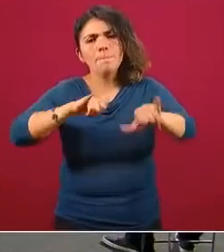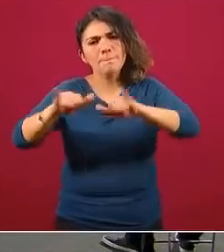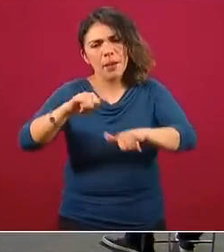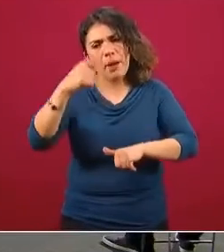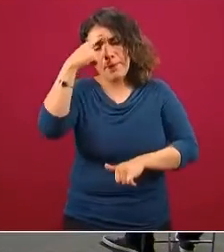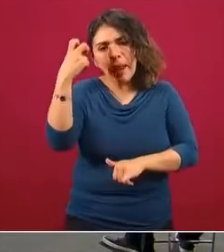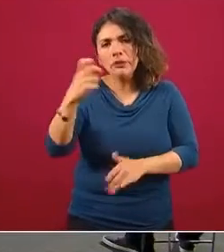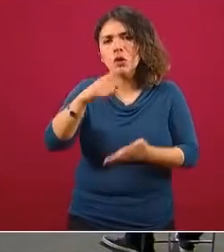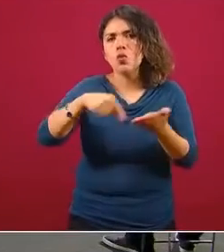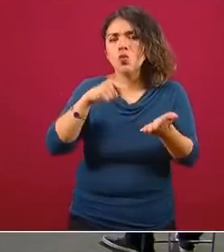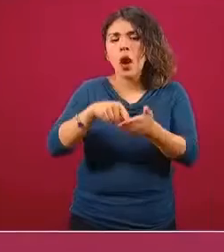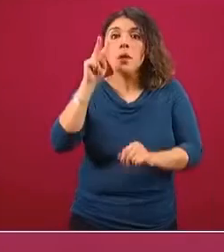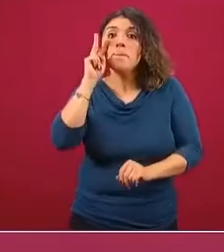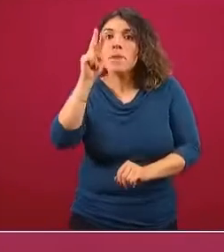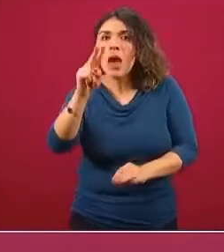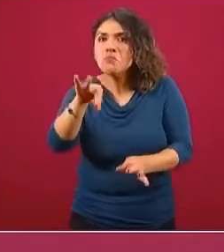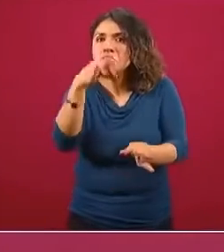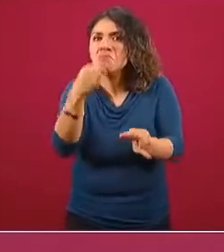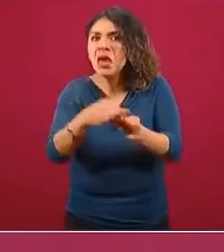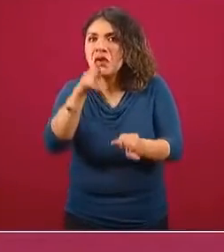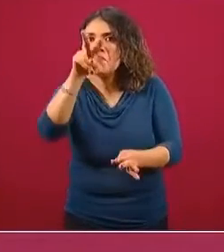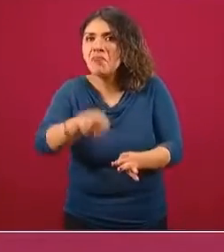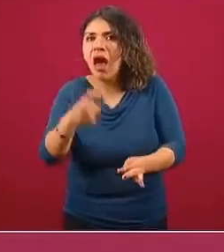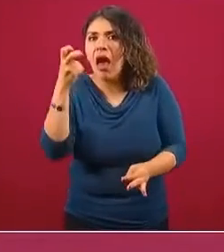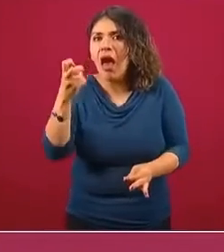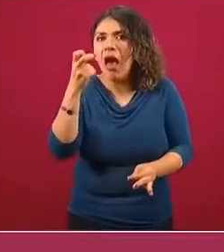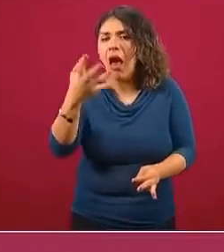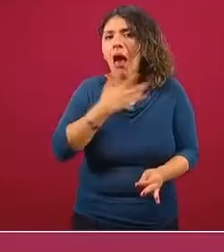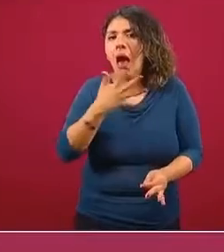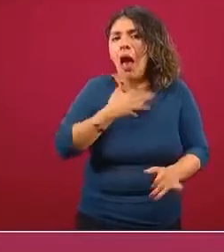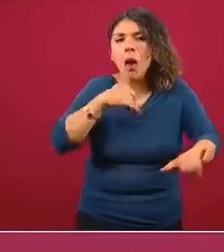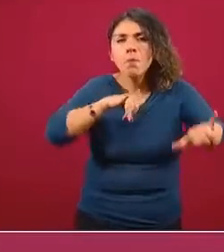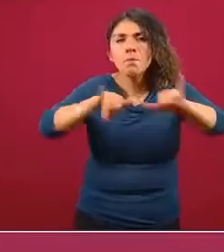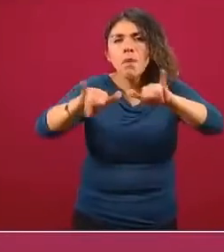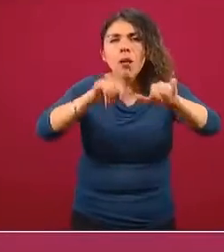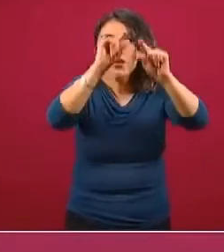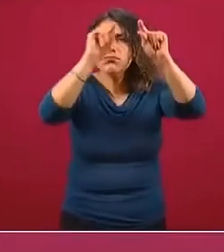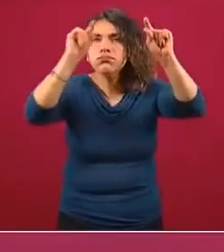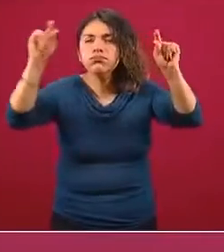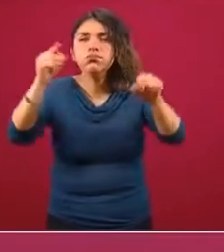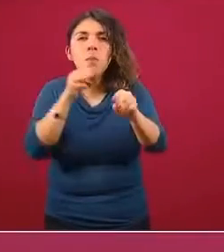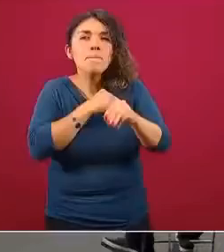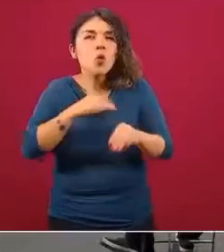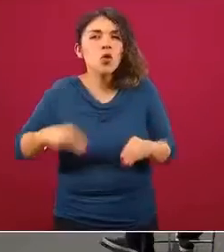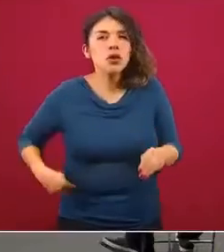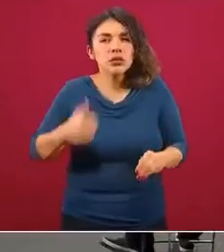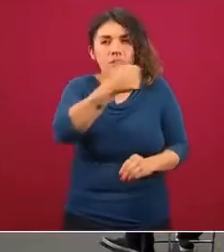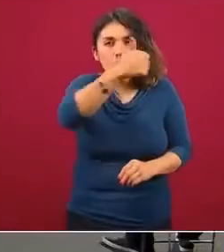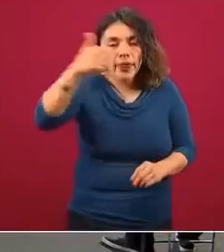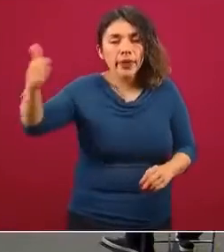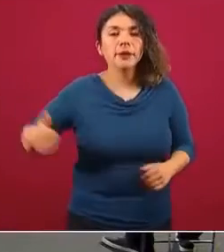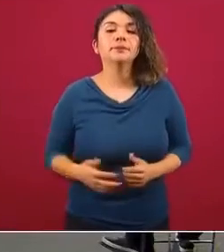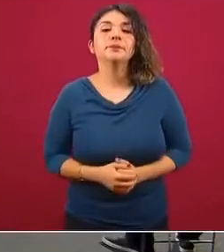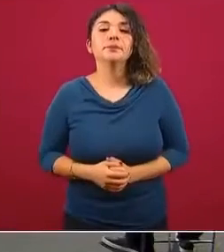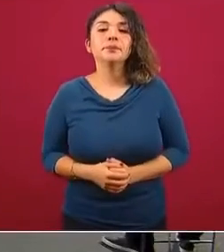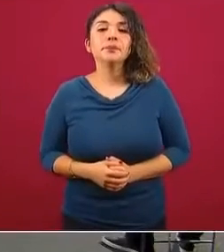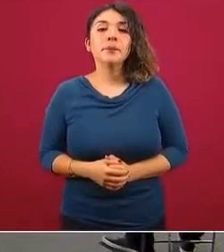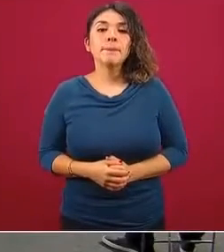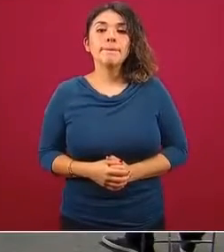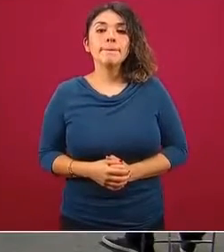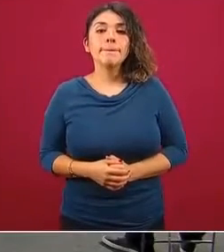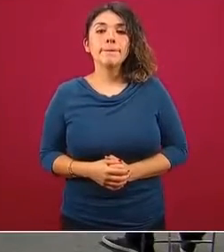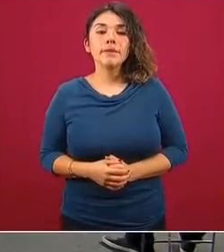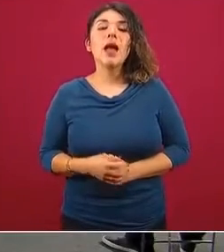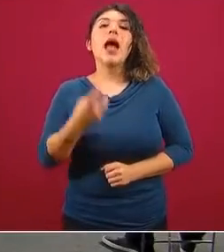y verán ustedes la precisión con la que se tiene esto por municipio. Eso es para lo que se usan